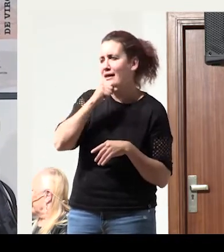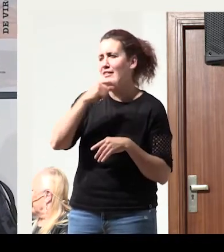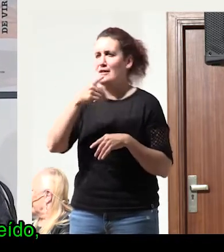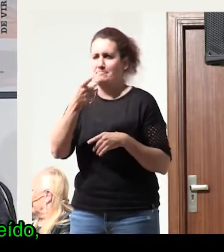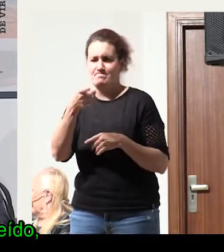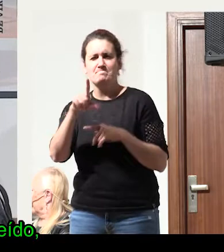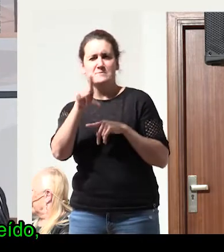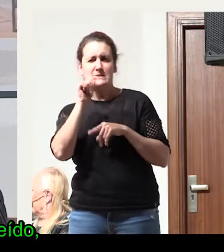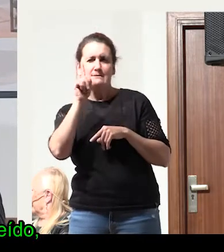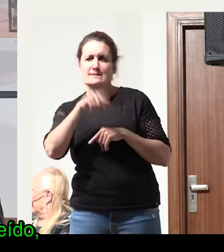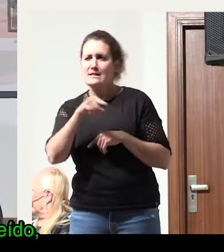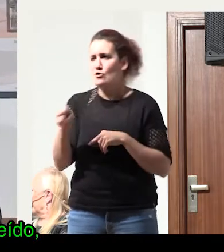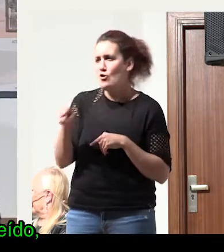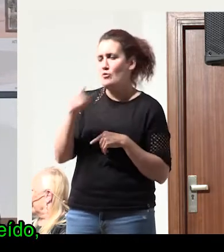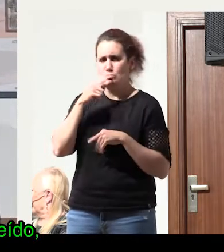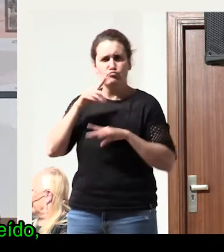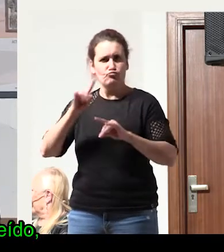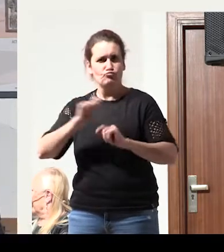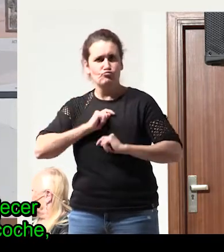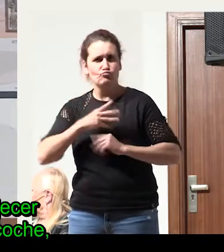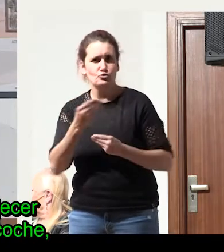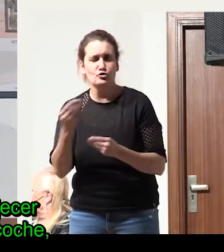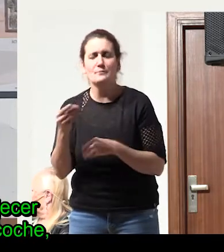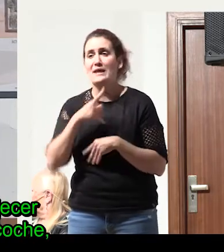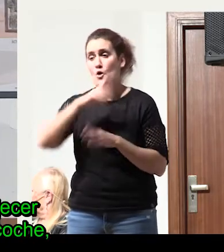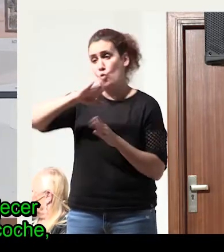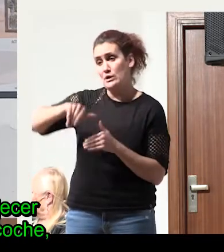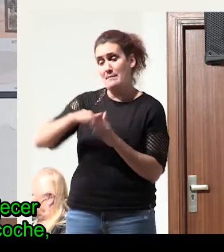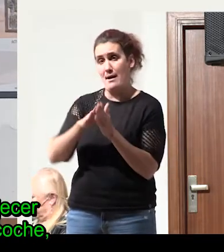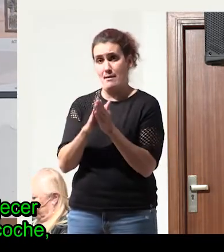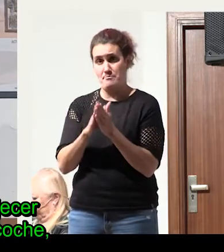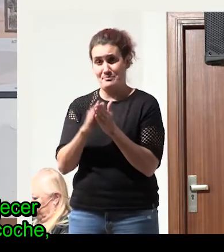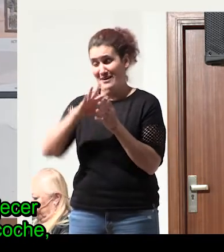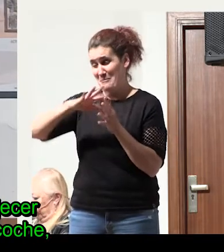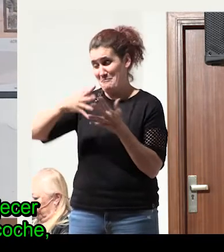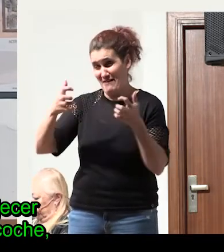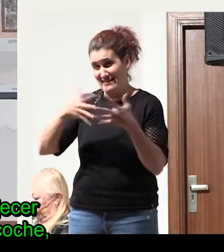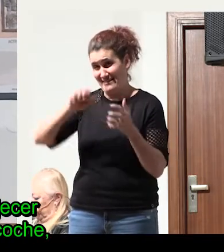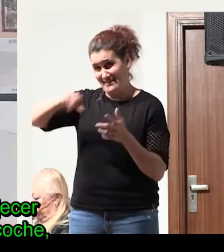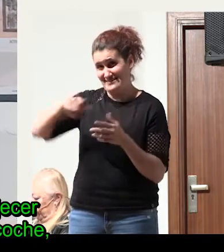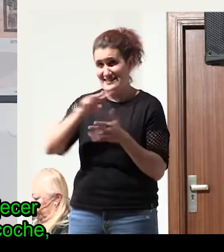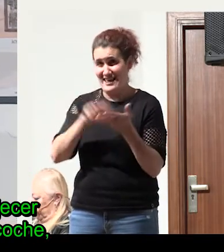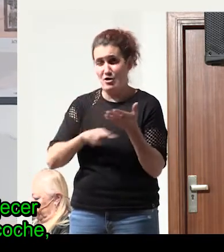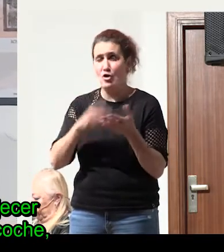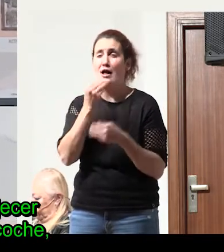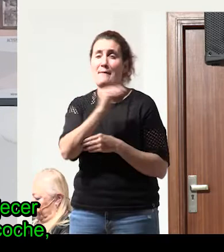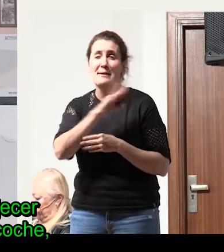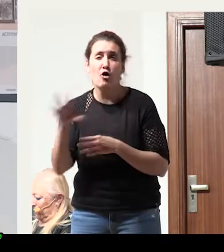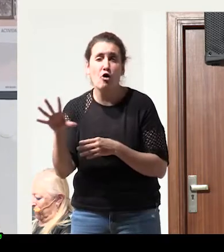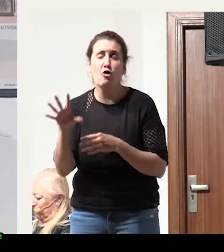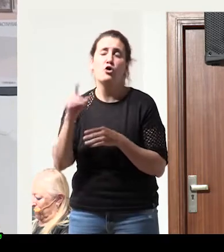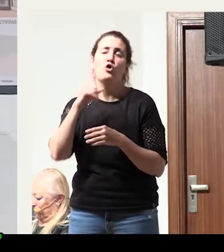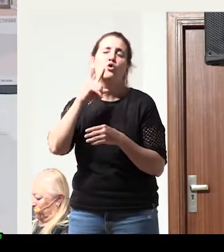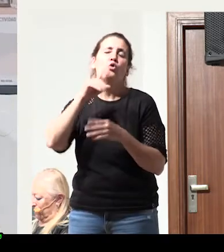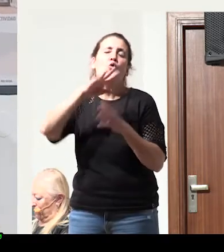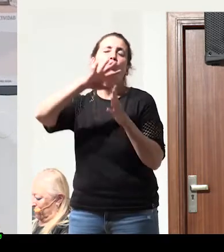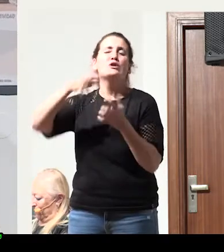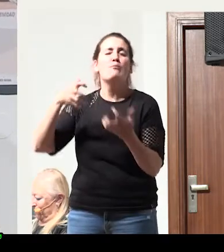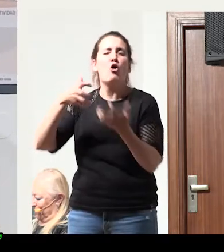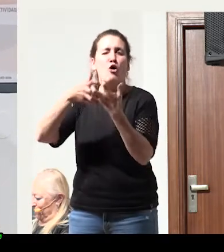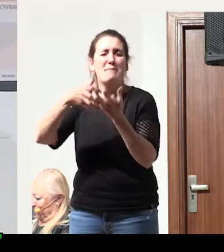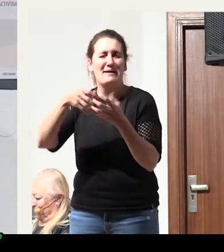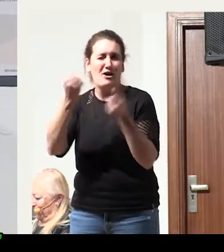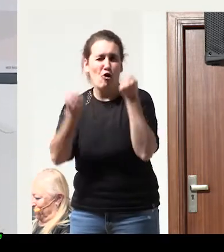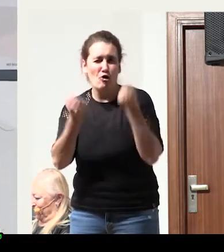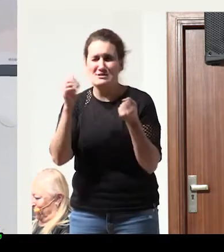¿no? Y la última parte de lo que has leído, lo de la mejor manera de envejecer es conservar el último golpe del coche, la grieta de la pared,